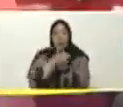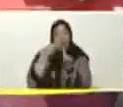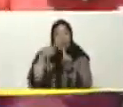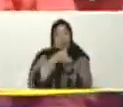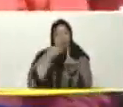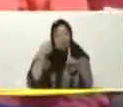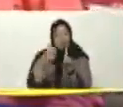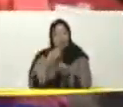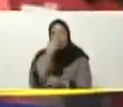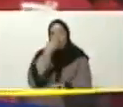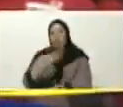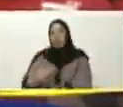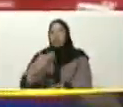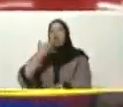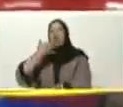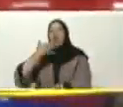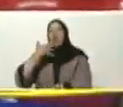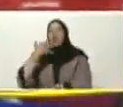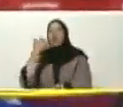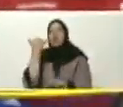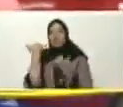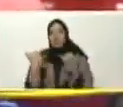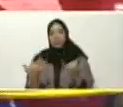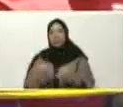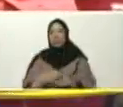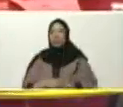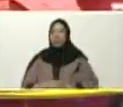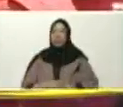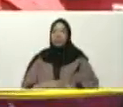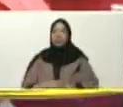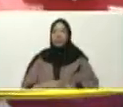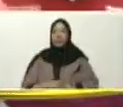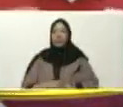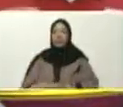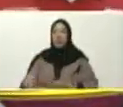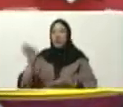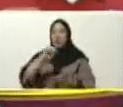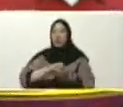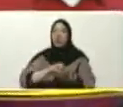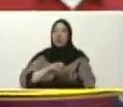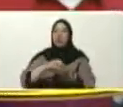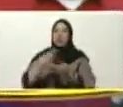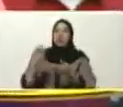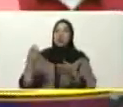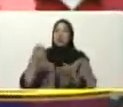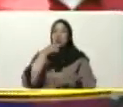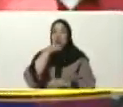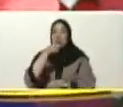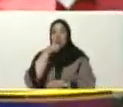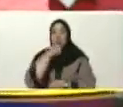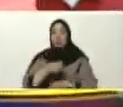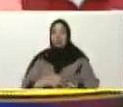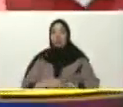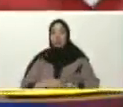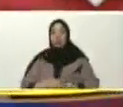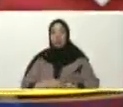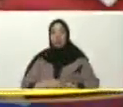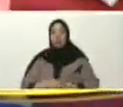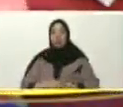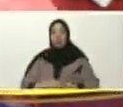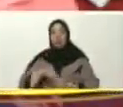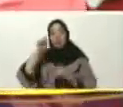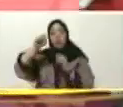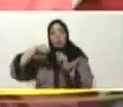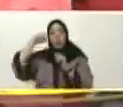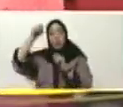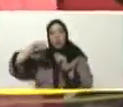Y qué buen ejemplo el que acabamos de dar de ratificación de ese legado. Yo tengo un video,